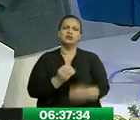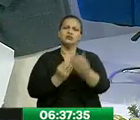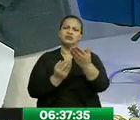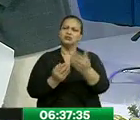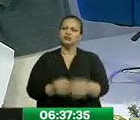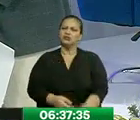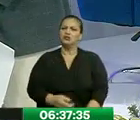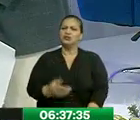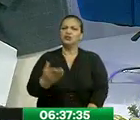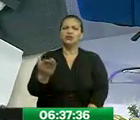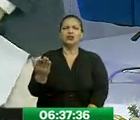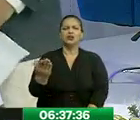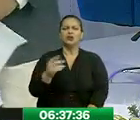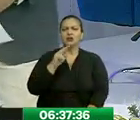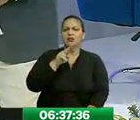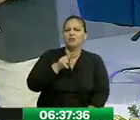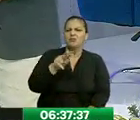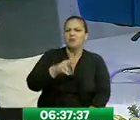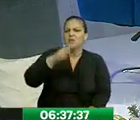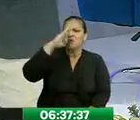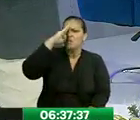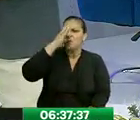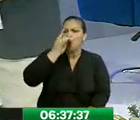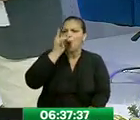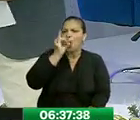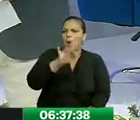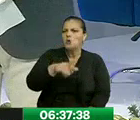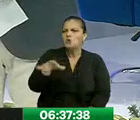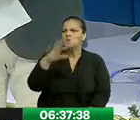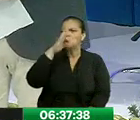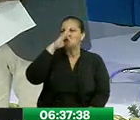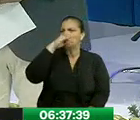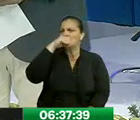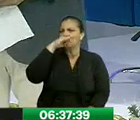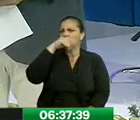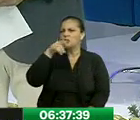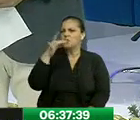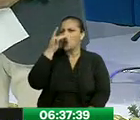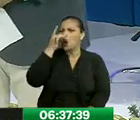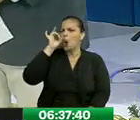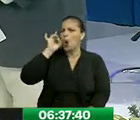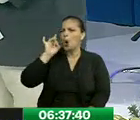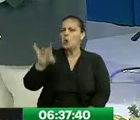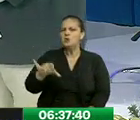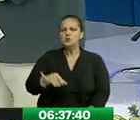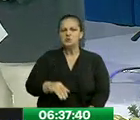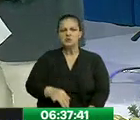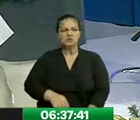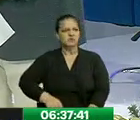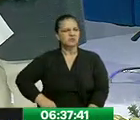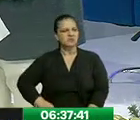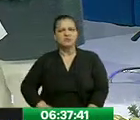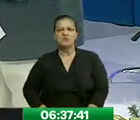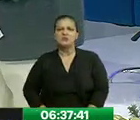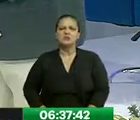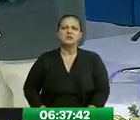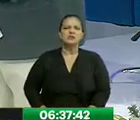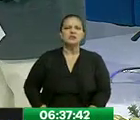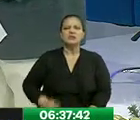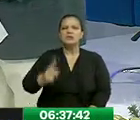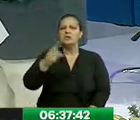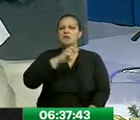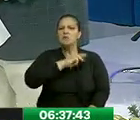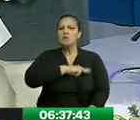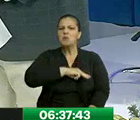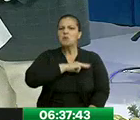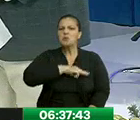cogido la delincuencia con los uniformados? No solamente con la gente de tránsito, también con los policías, con los metropolitanos. Se ve